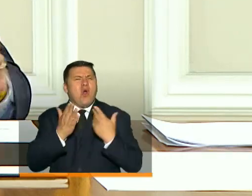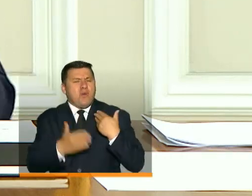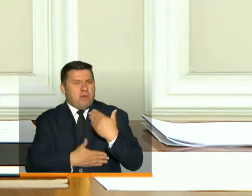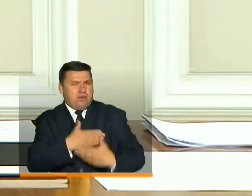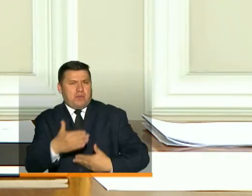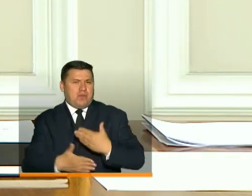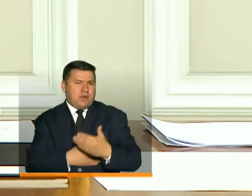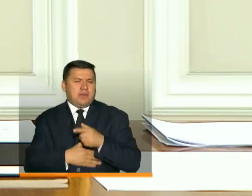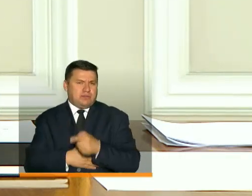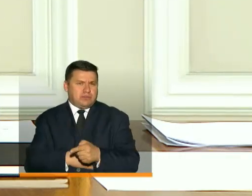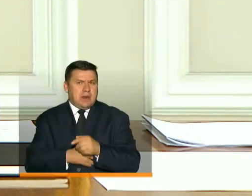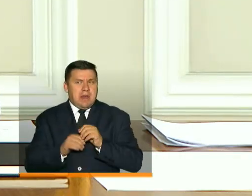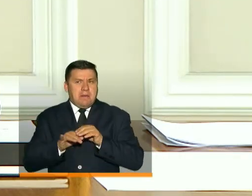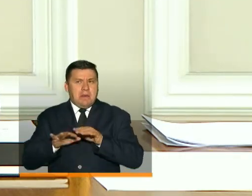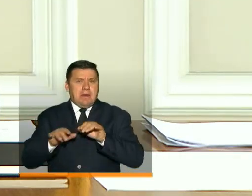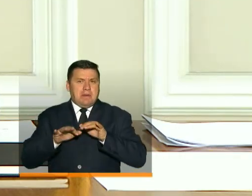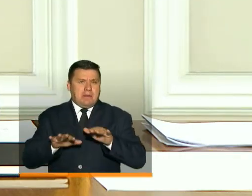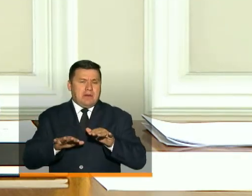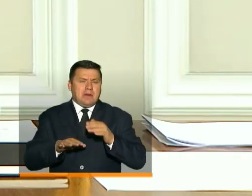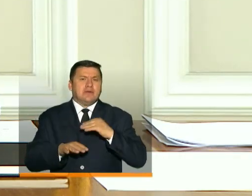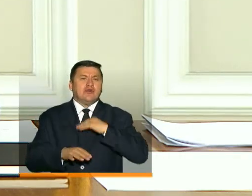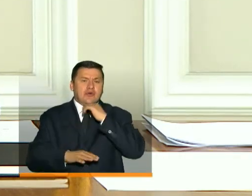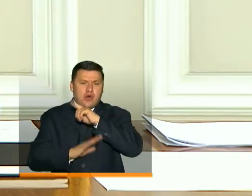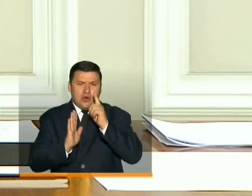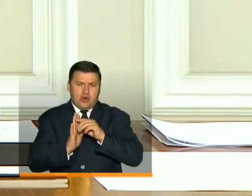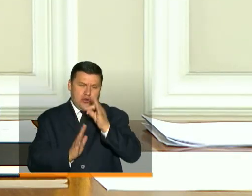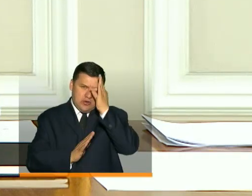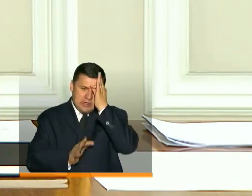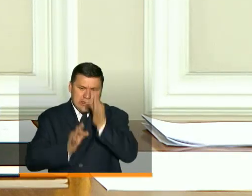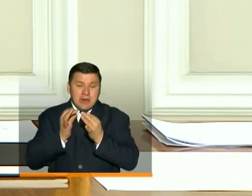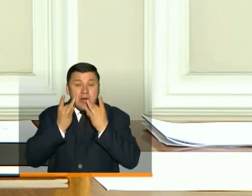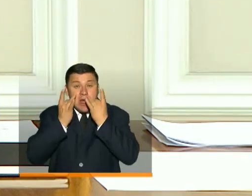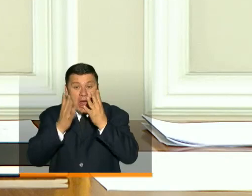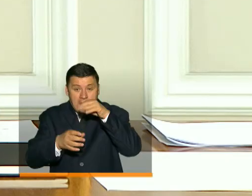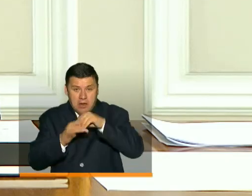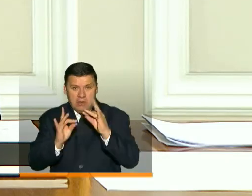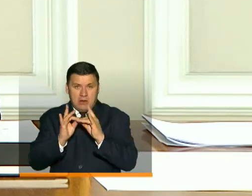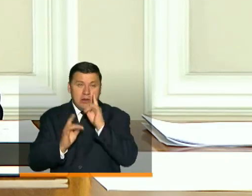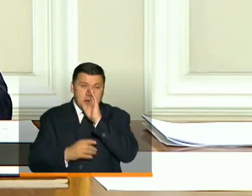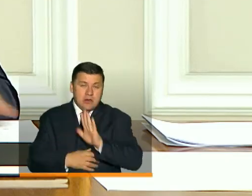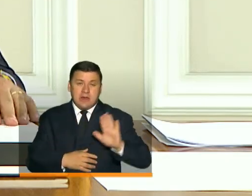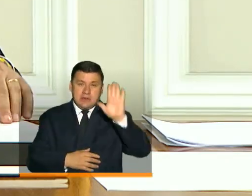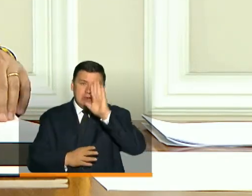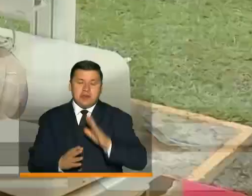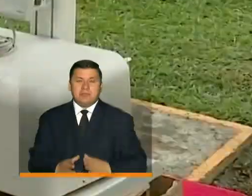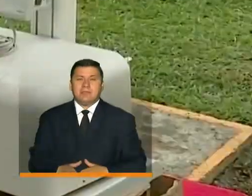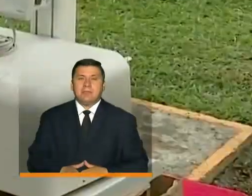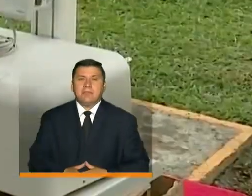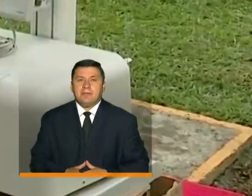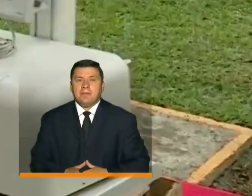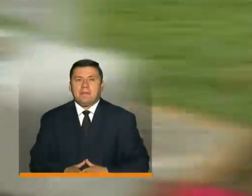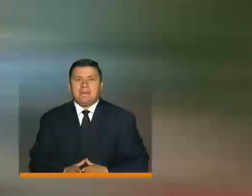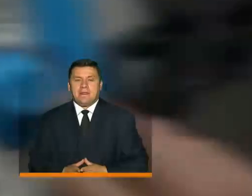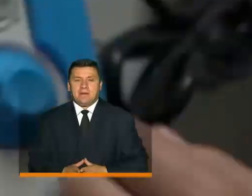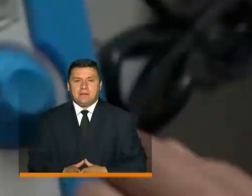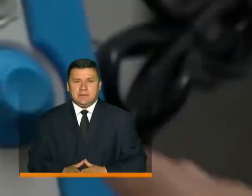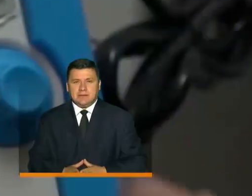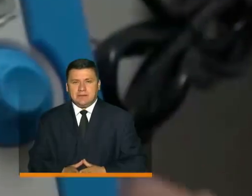sido esa expansión de la capacidad de cuidado crítico en territorio nacional.